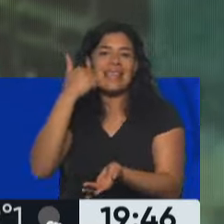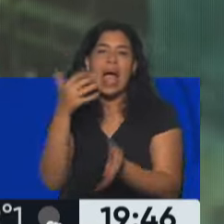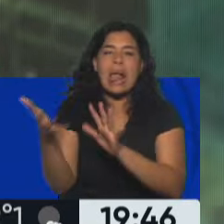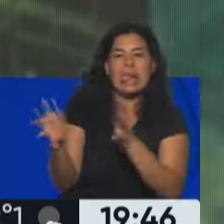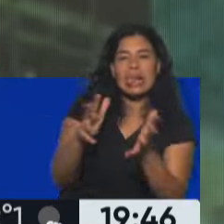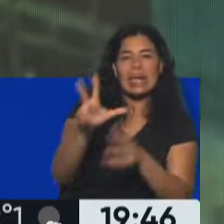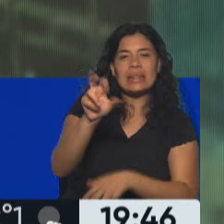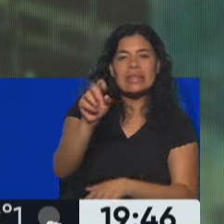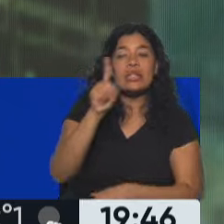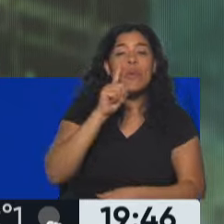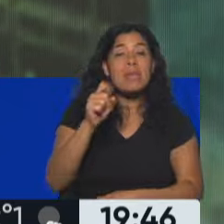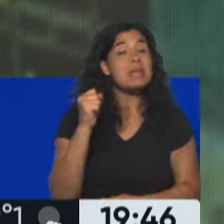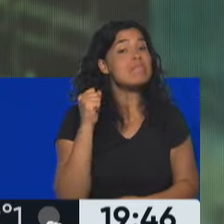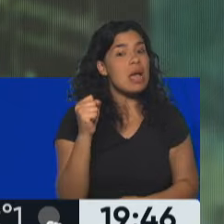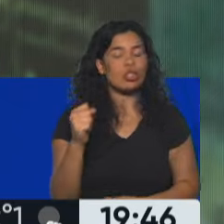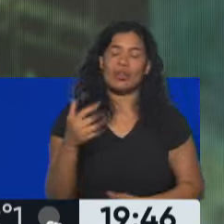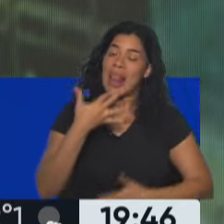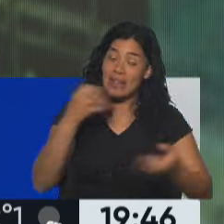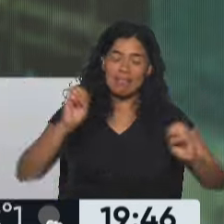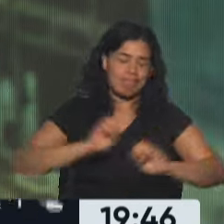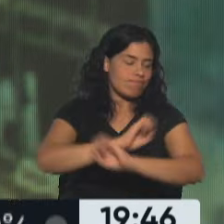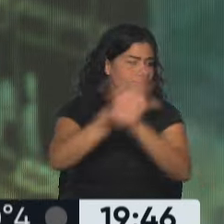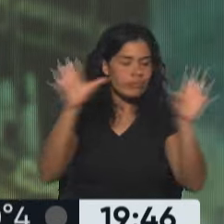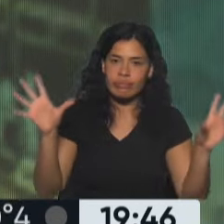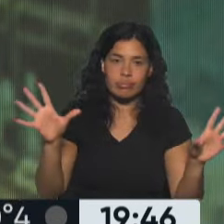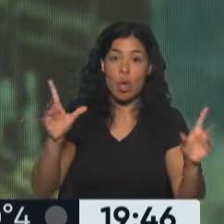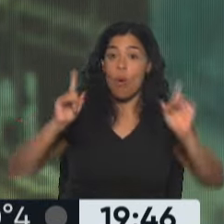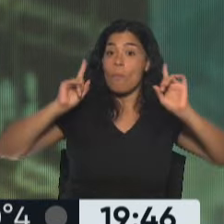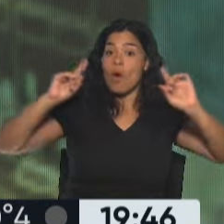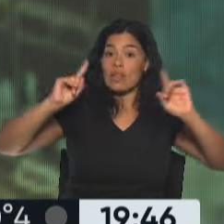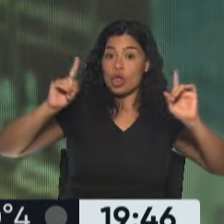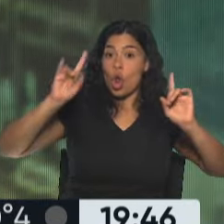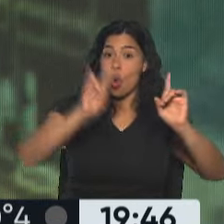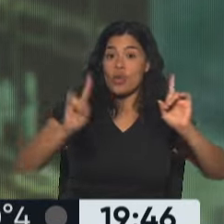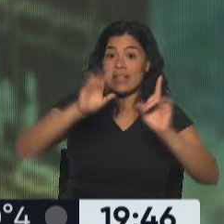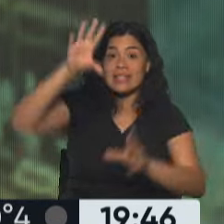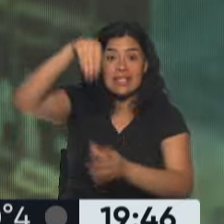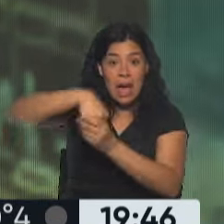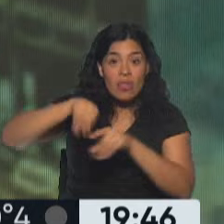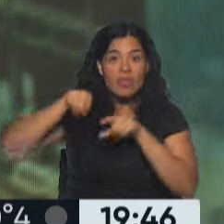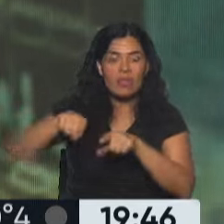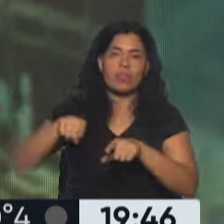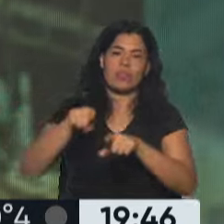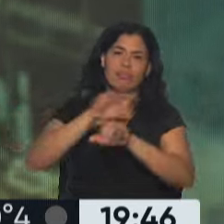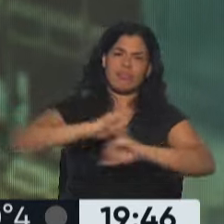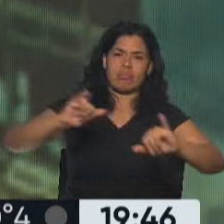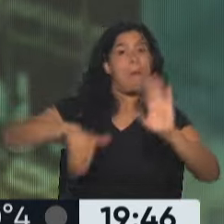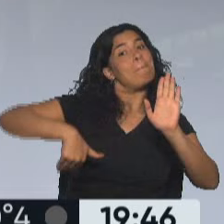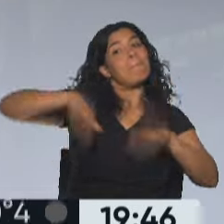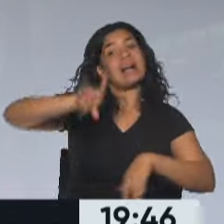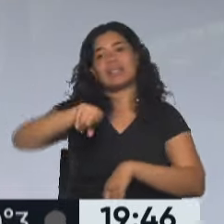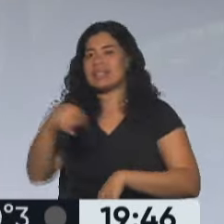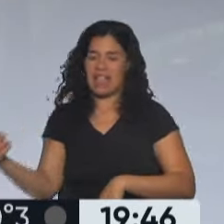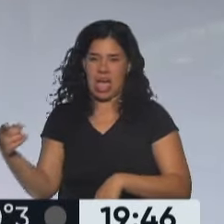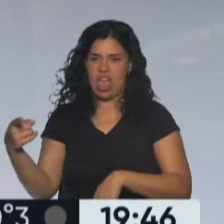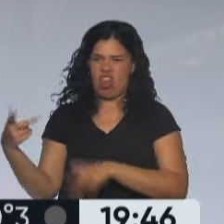300.000 pesos. Entonces, claramente los docentes universitarios están ganando más que eso y no son todos pobres, como asegura el vicerrector. Pero